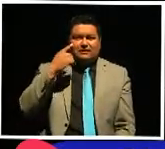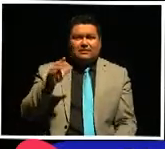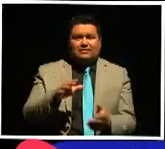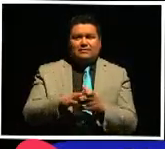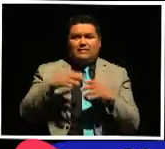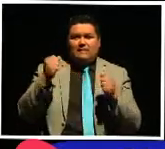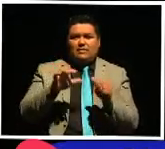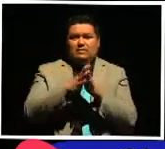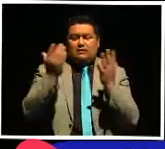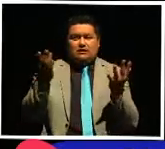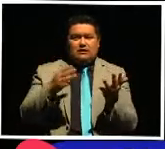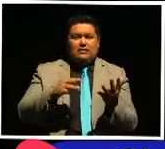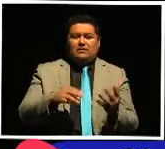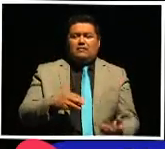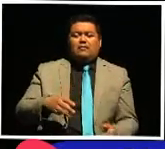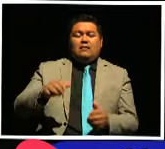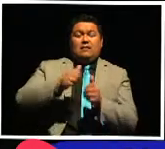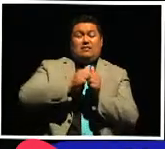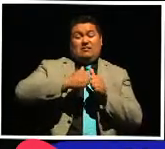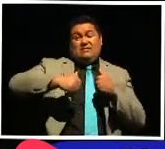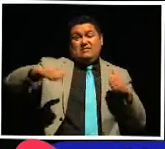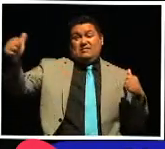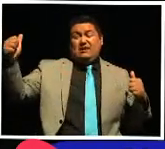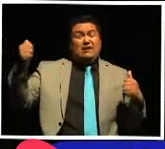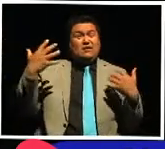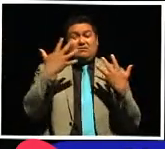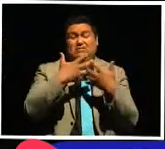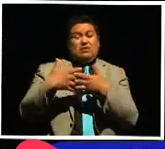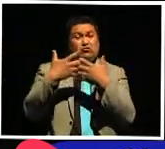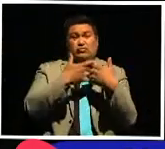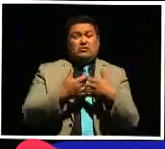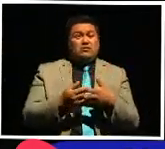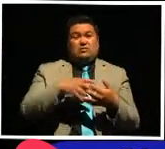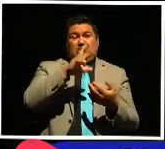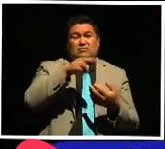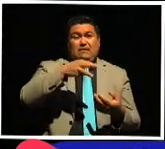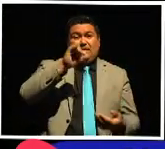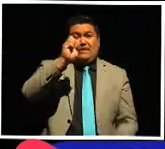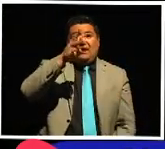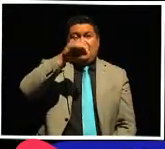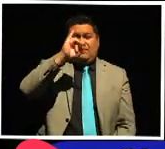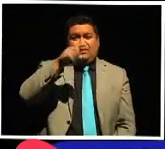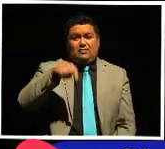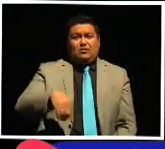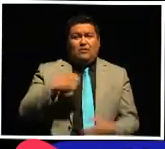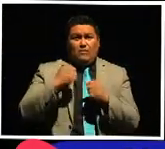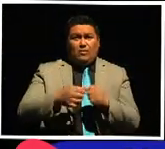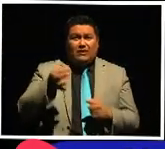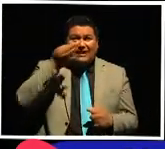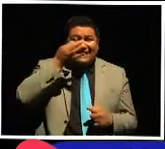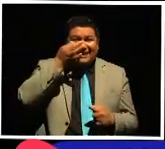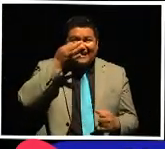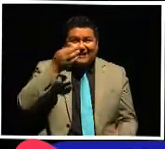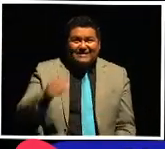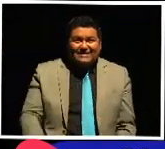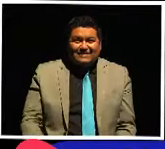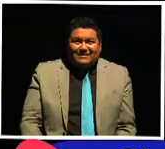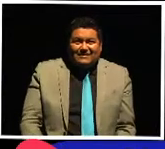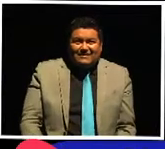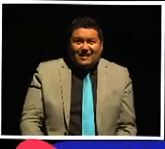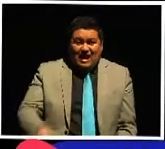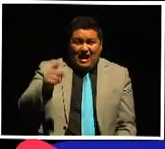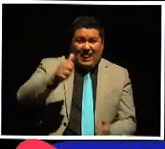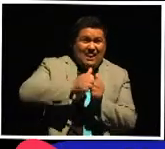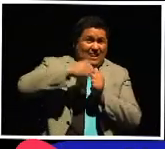Miami. Entonces, yo voy a Miami, voy a levantar el sur, y usted tiene que leerlo desde aquí. Muy, muy, muy, muy